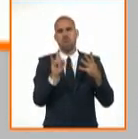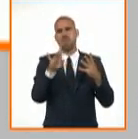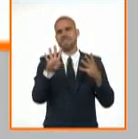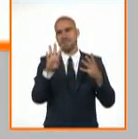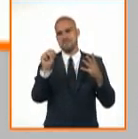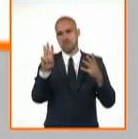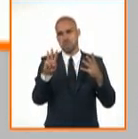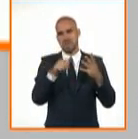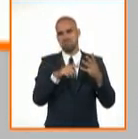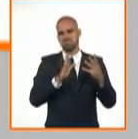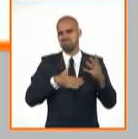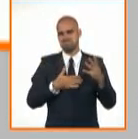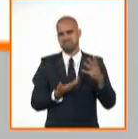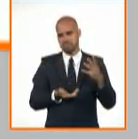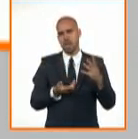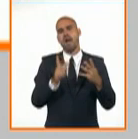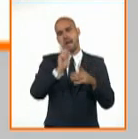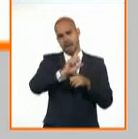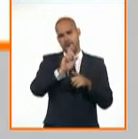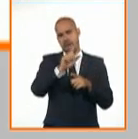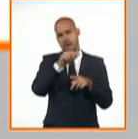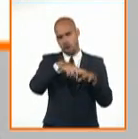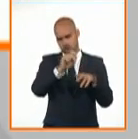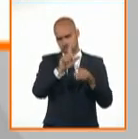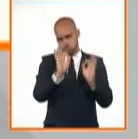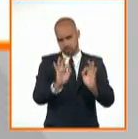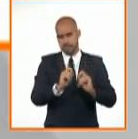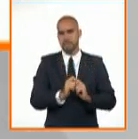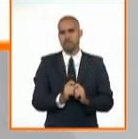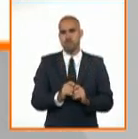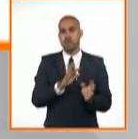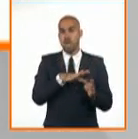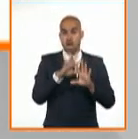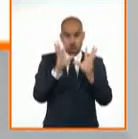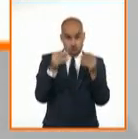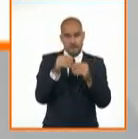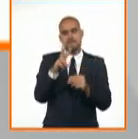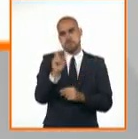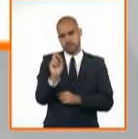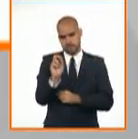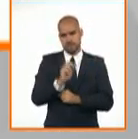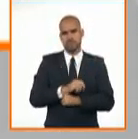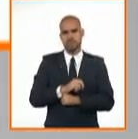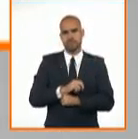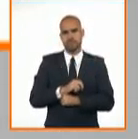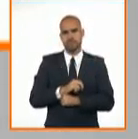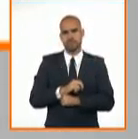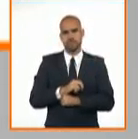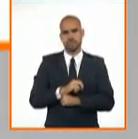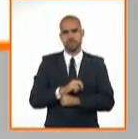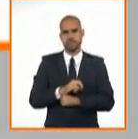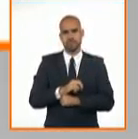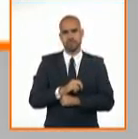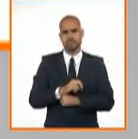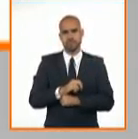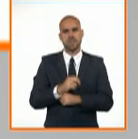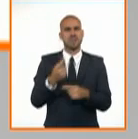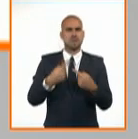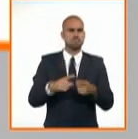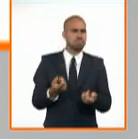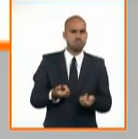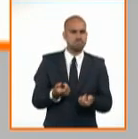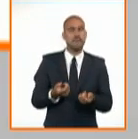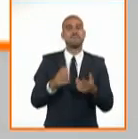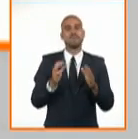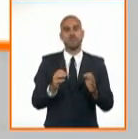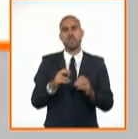frente en total suman 20 bloques pero también tenemos que unos 2 mil 473